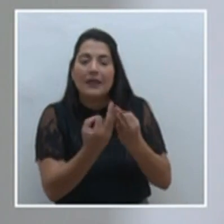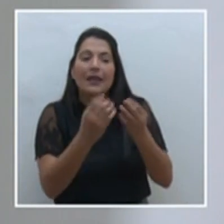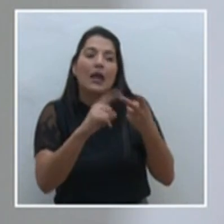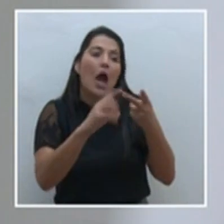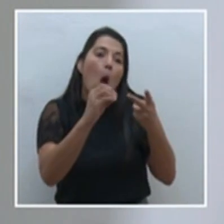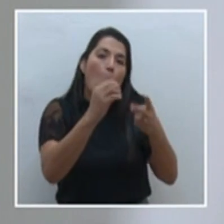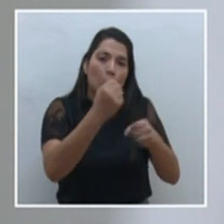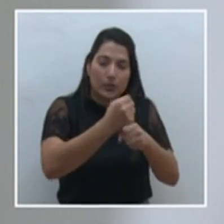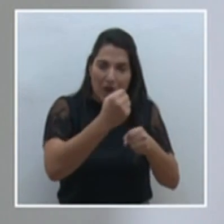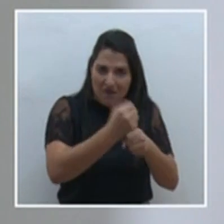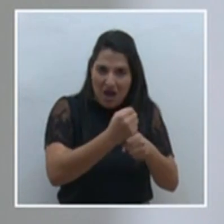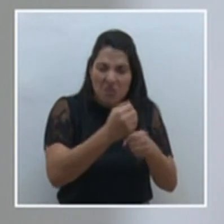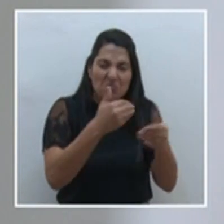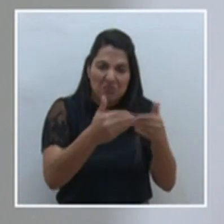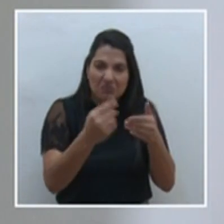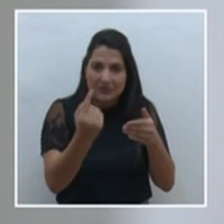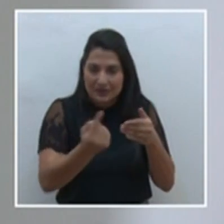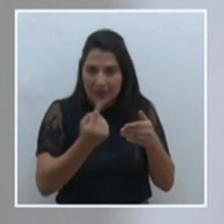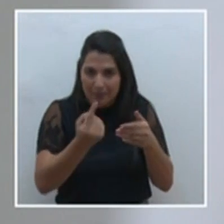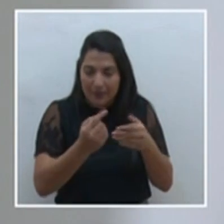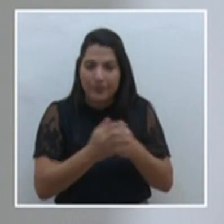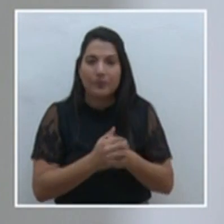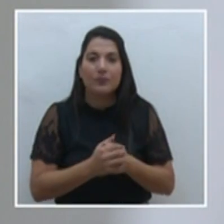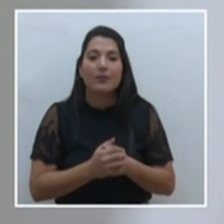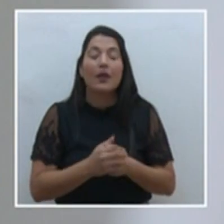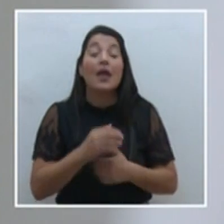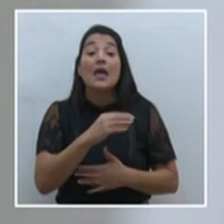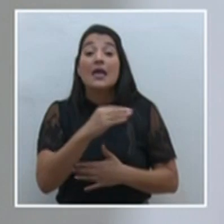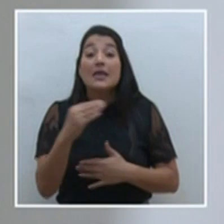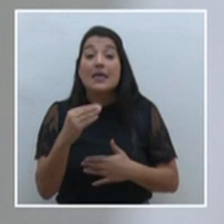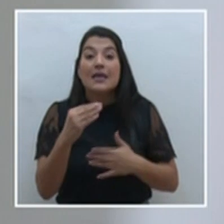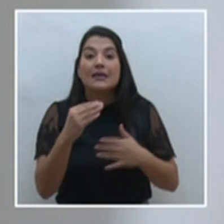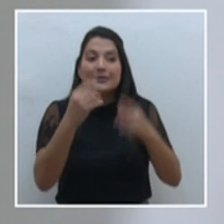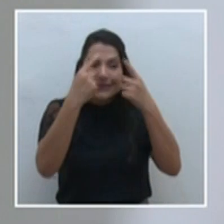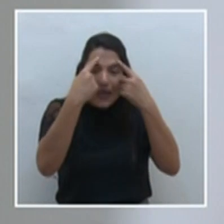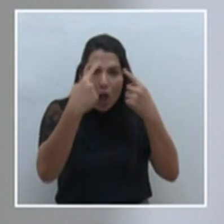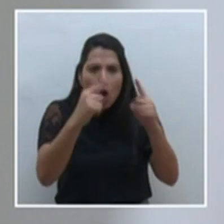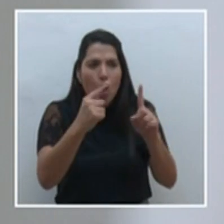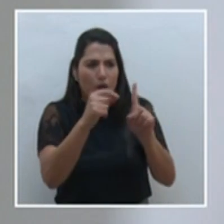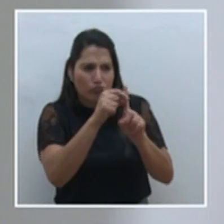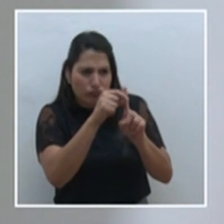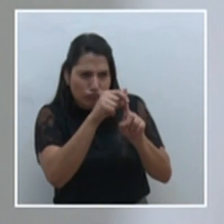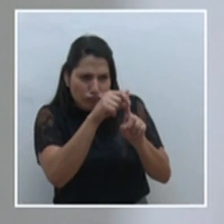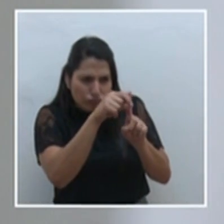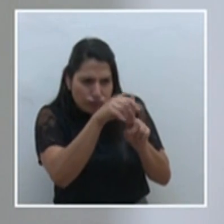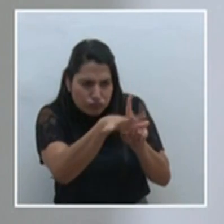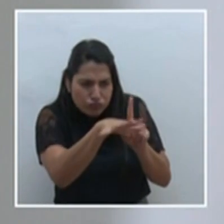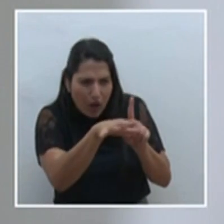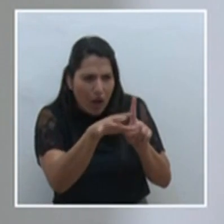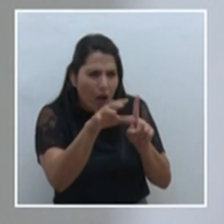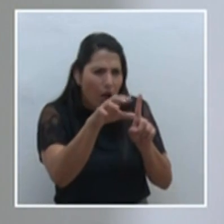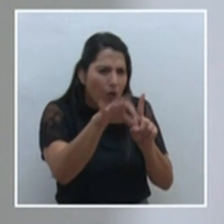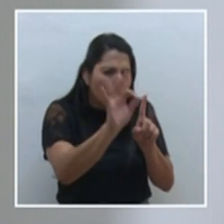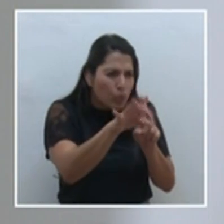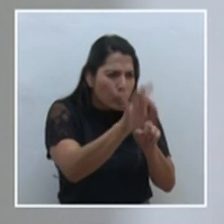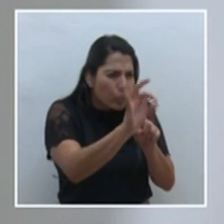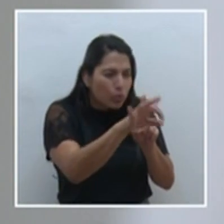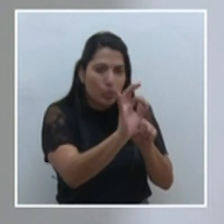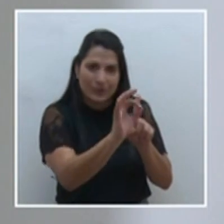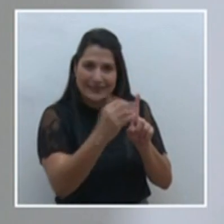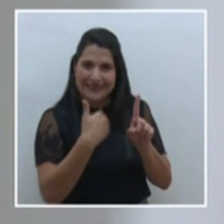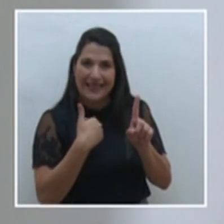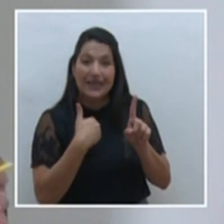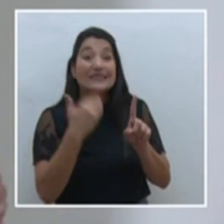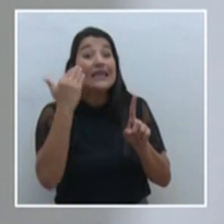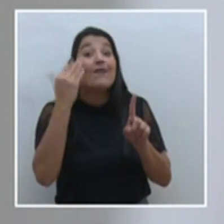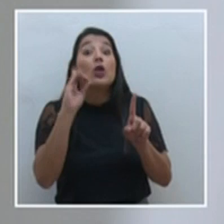laboral generalmente, y que se logra confinar. Ese clúster no logra, o sea, tenemos un nexo, tenemos un